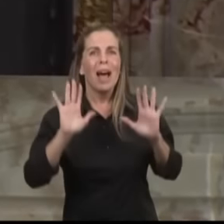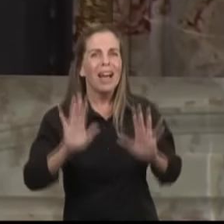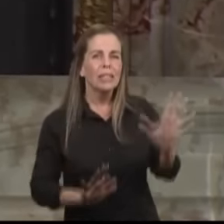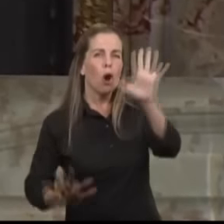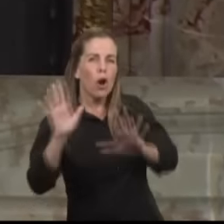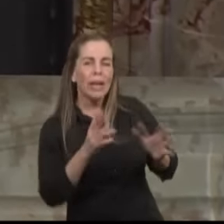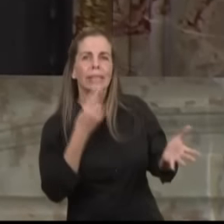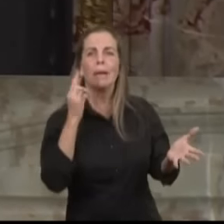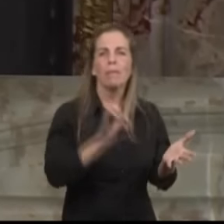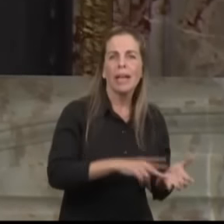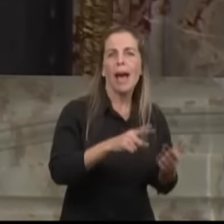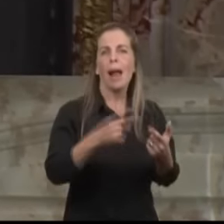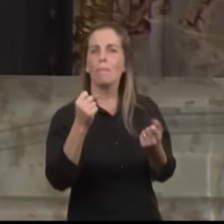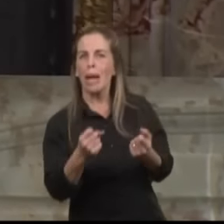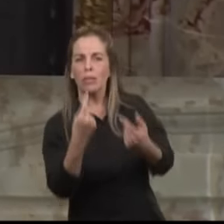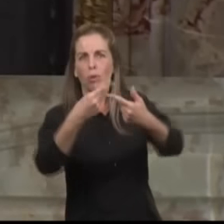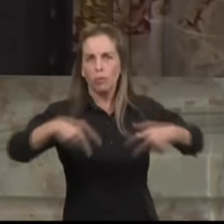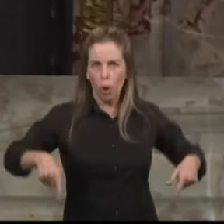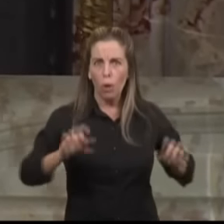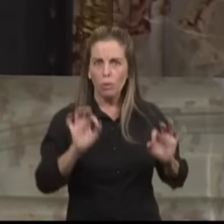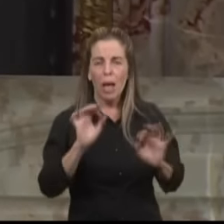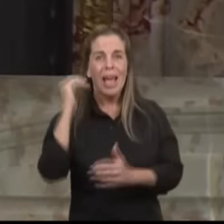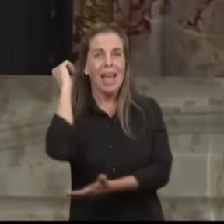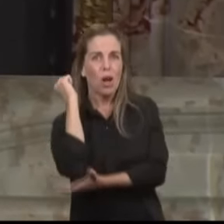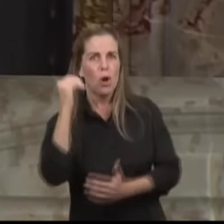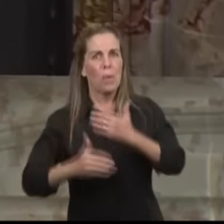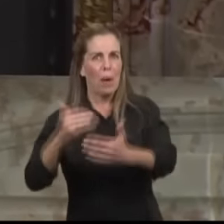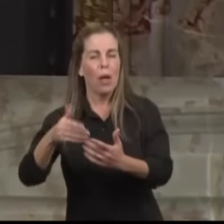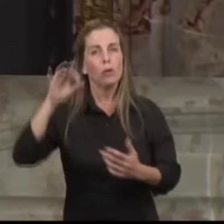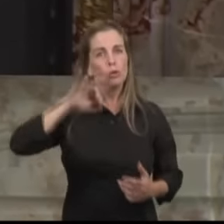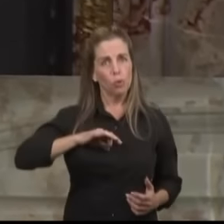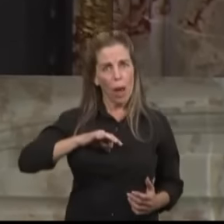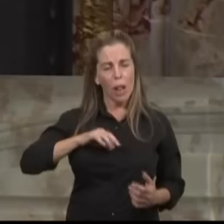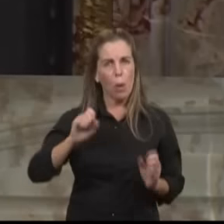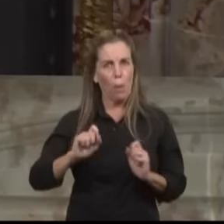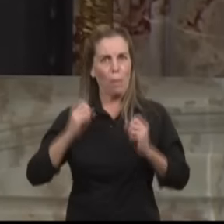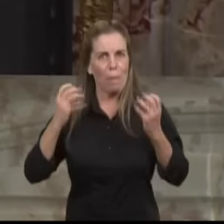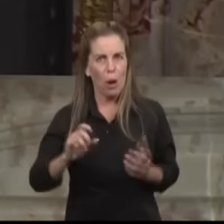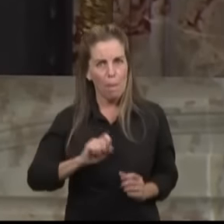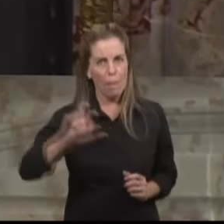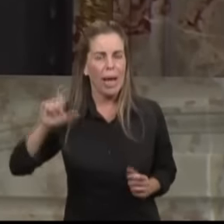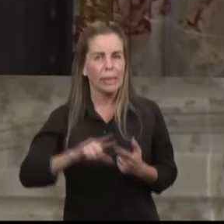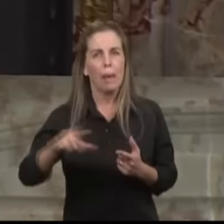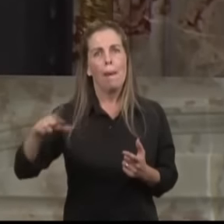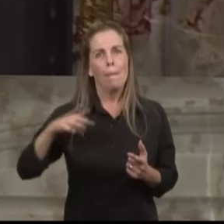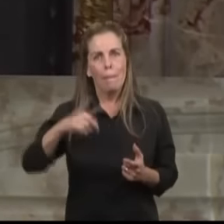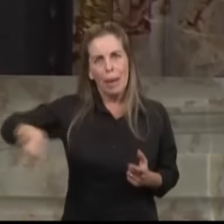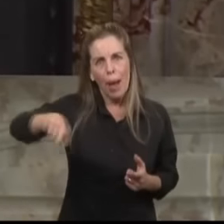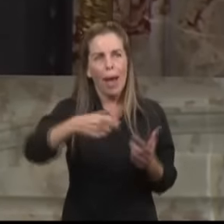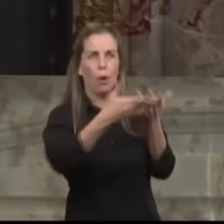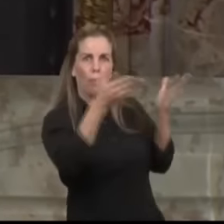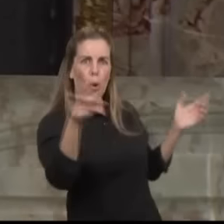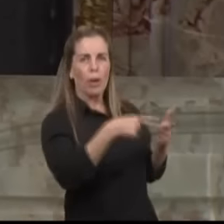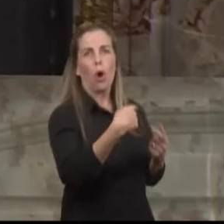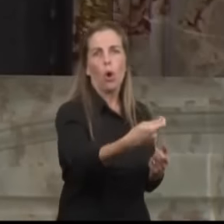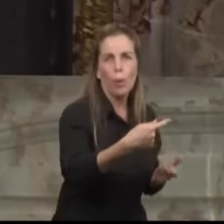y monetario. Con crecimiento genuino mejorarán los ingresos de todos, de los privados, de los trabajadores del sector público, de los